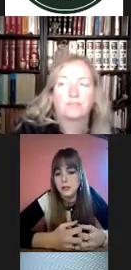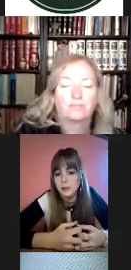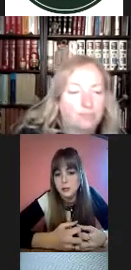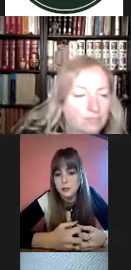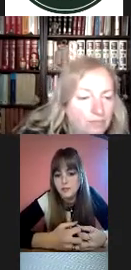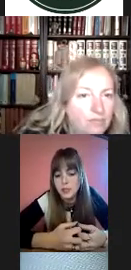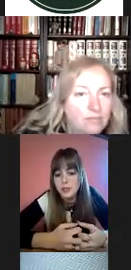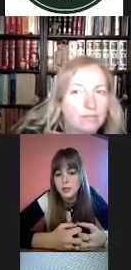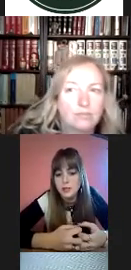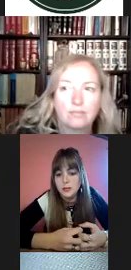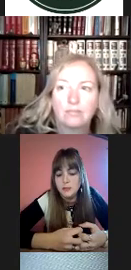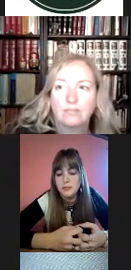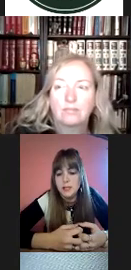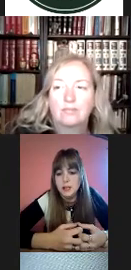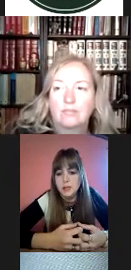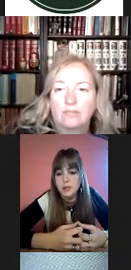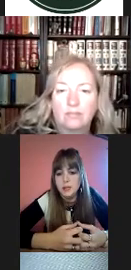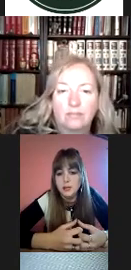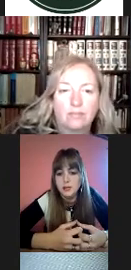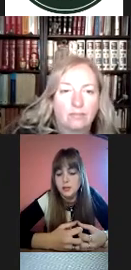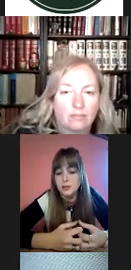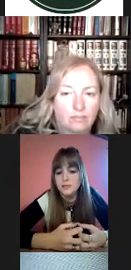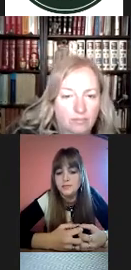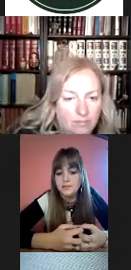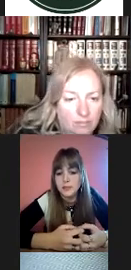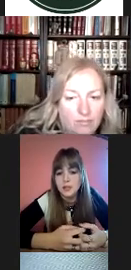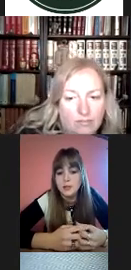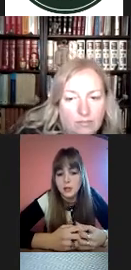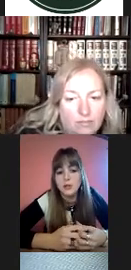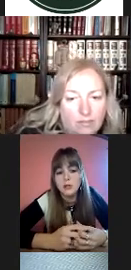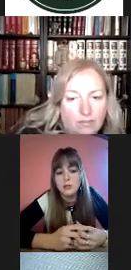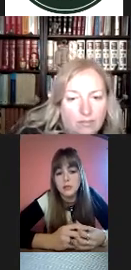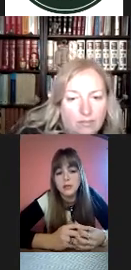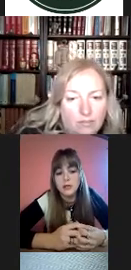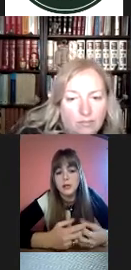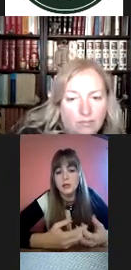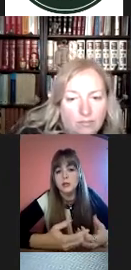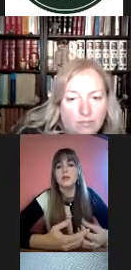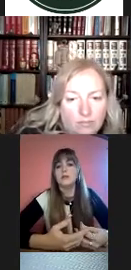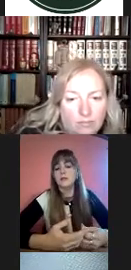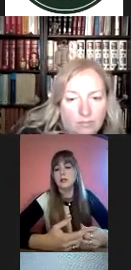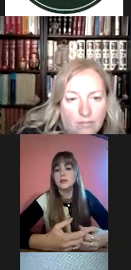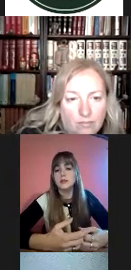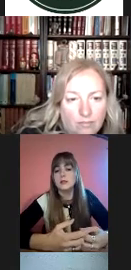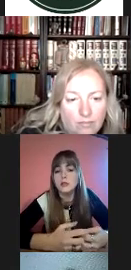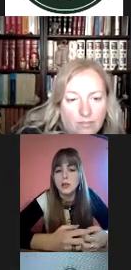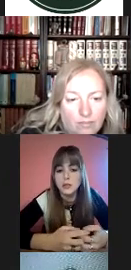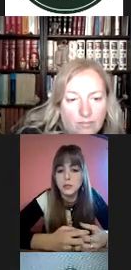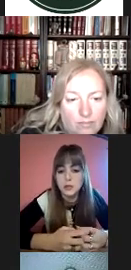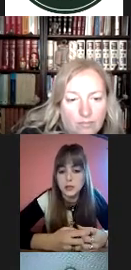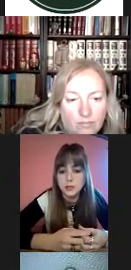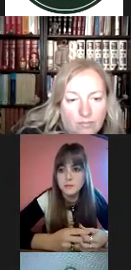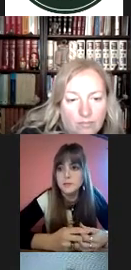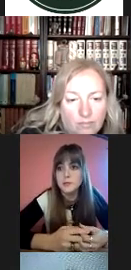su tratamiento. Es así, básicamente eso. Pero bueno, es importante darlo a conocer, eso es